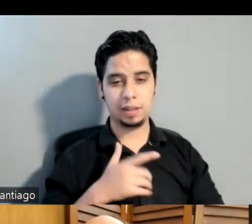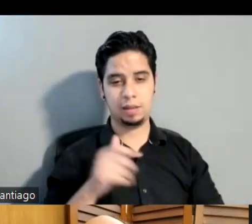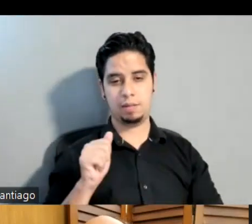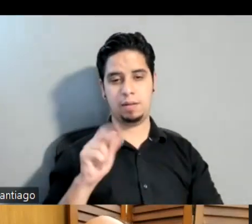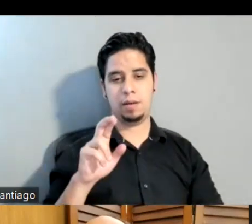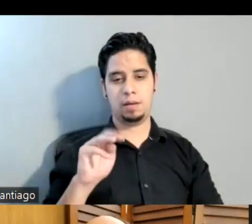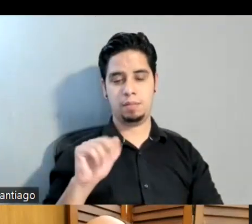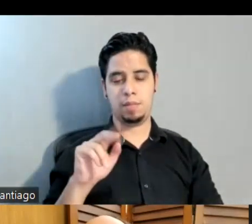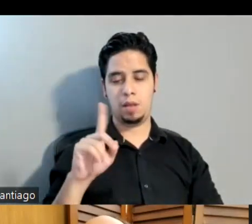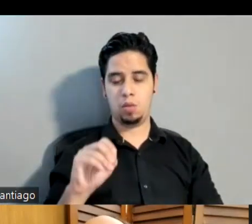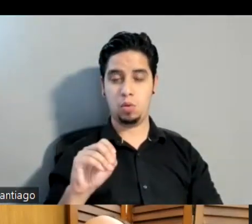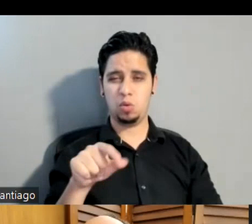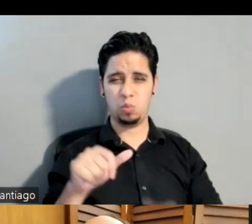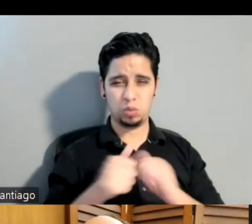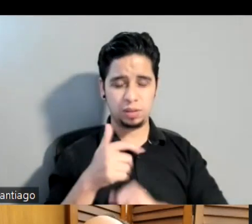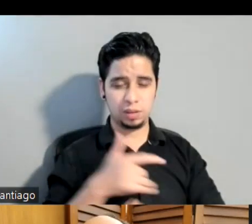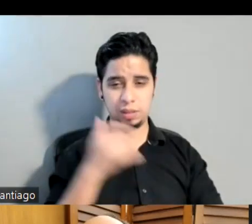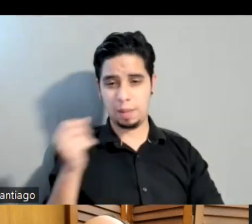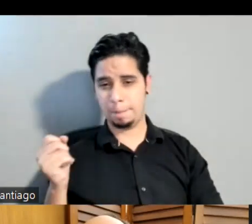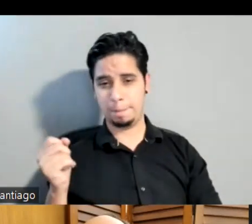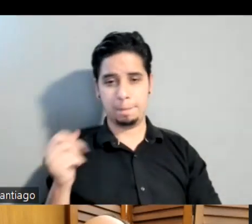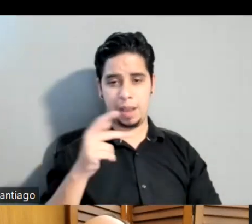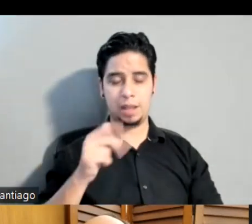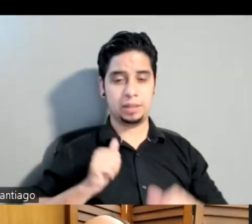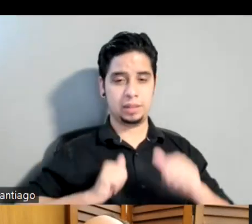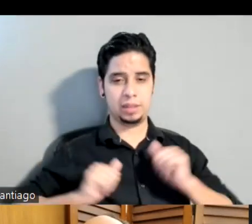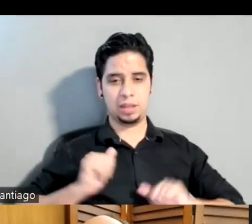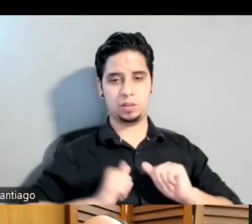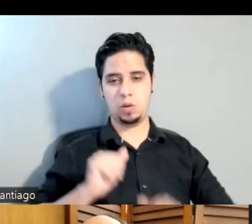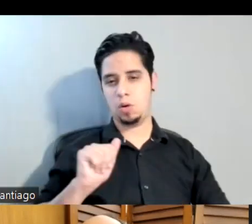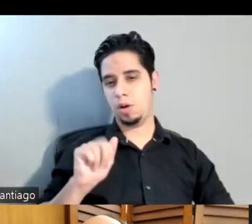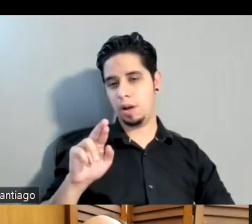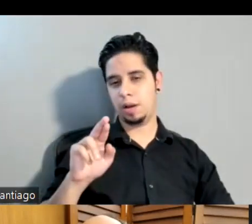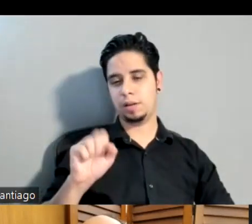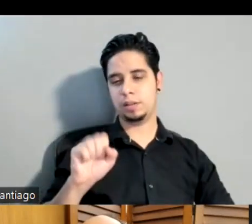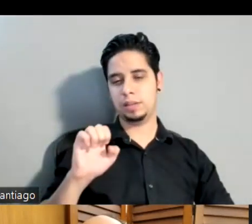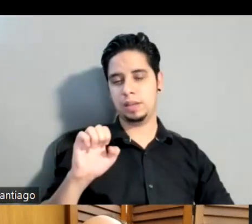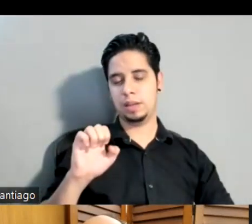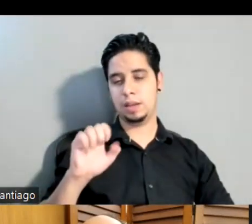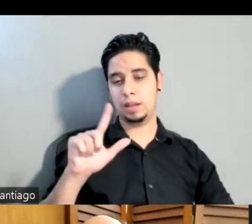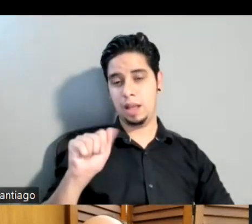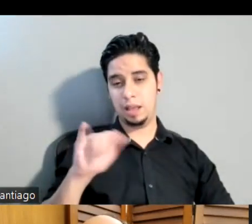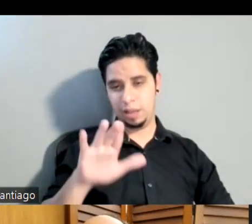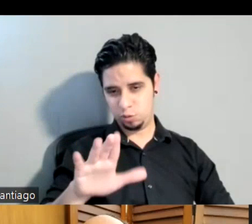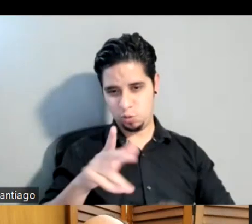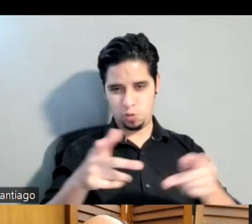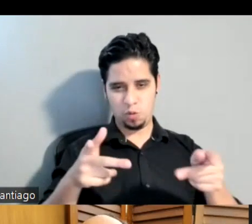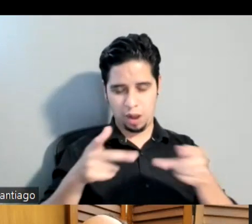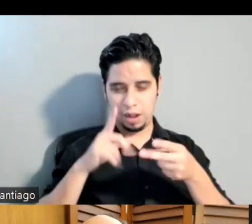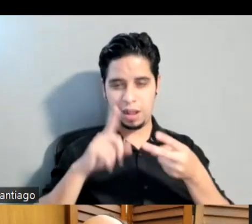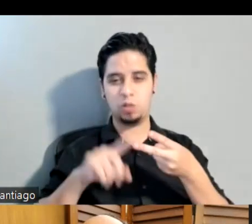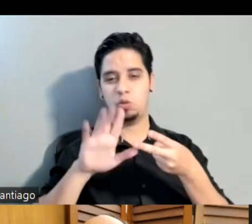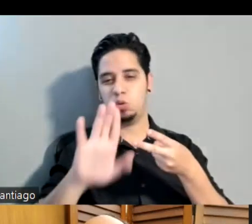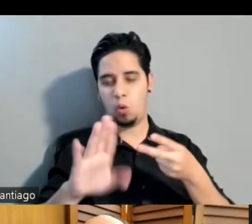sino regresando al Teatro Arcelay, que es tu espacio, que es tu pueblo, y presentar esta